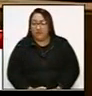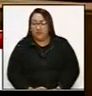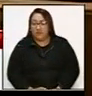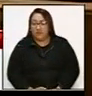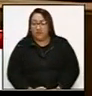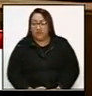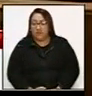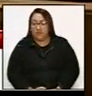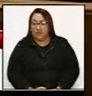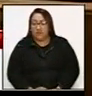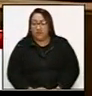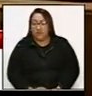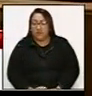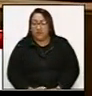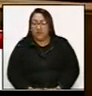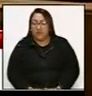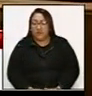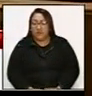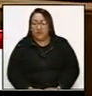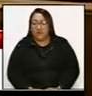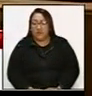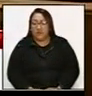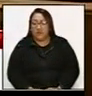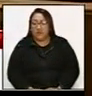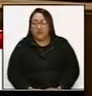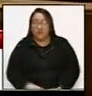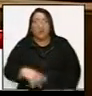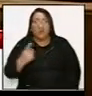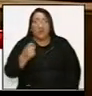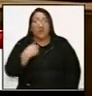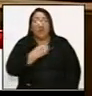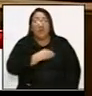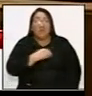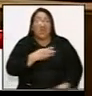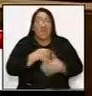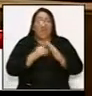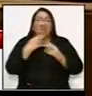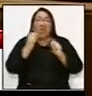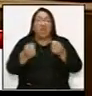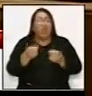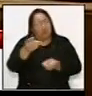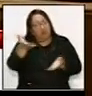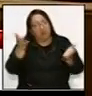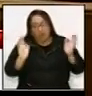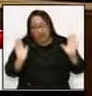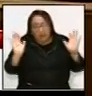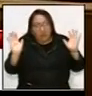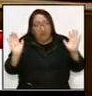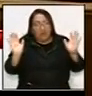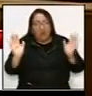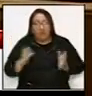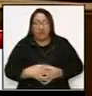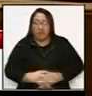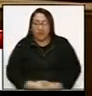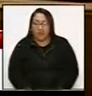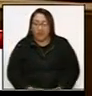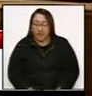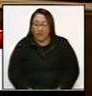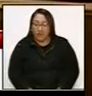comunicación. Solamente lo tenía el Ministerio del Interior. ¿Quién lo dio? El Ministerio del Interior, ¿no? Evidentemente.